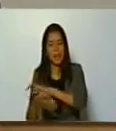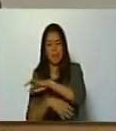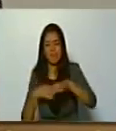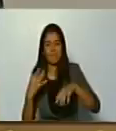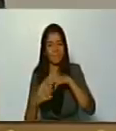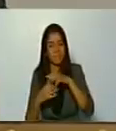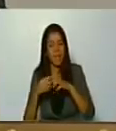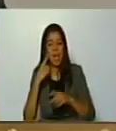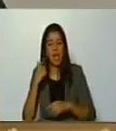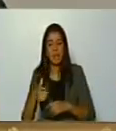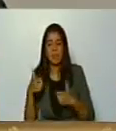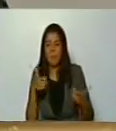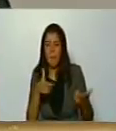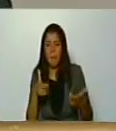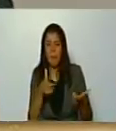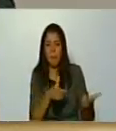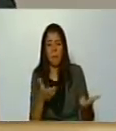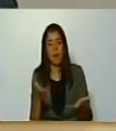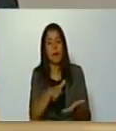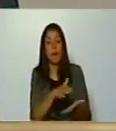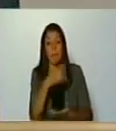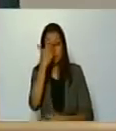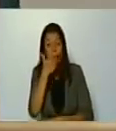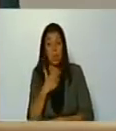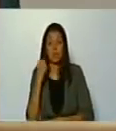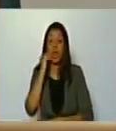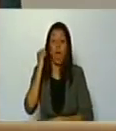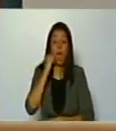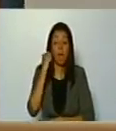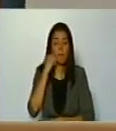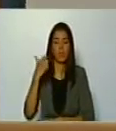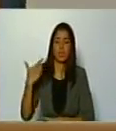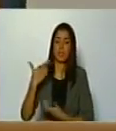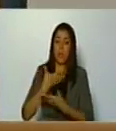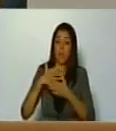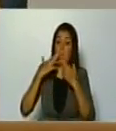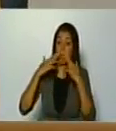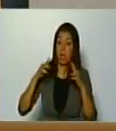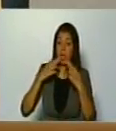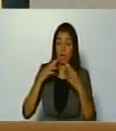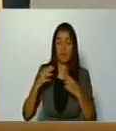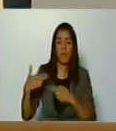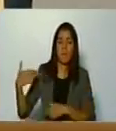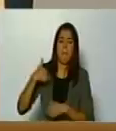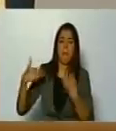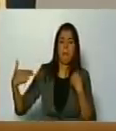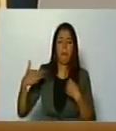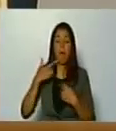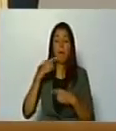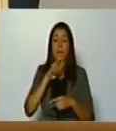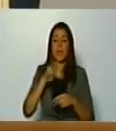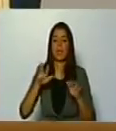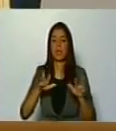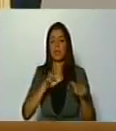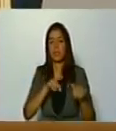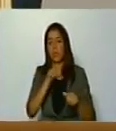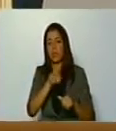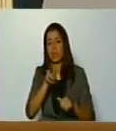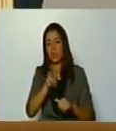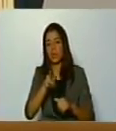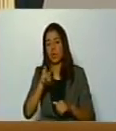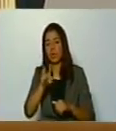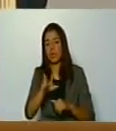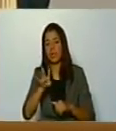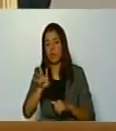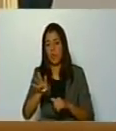terrorismo de Estado, donde gente que salió sin armas fue masacrada vilmente, no solo el 27 de febrero, sino el 28, el 1, el 2, el 3, el